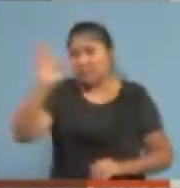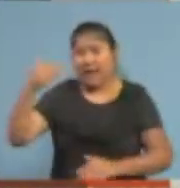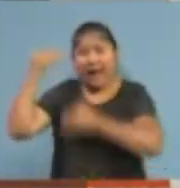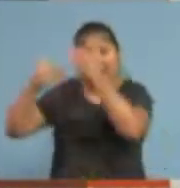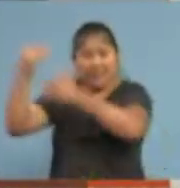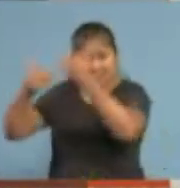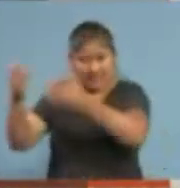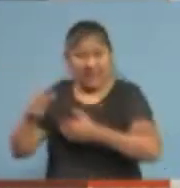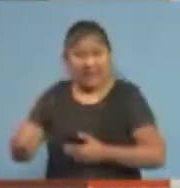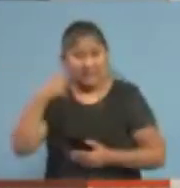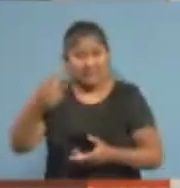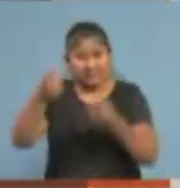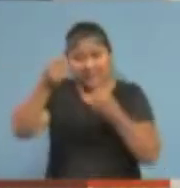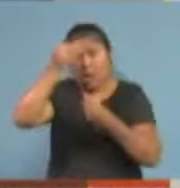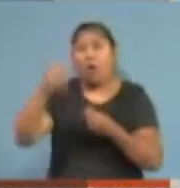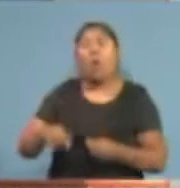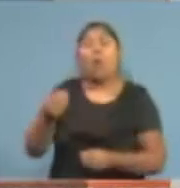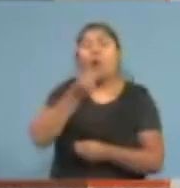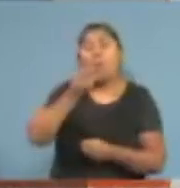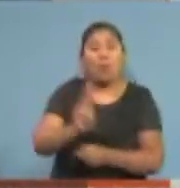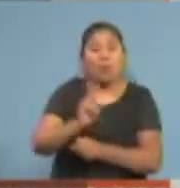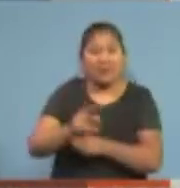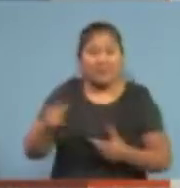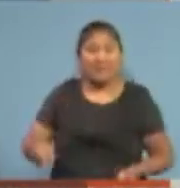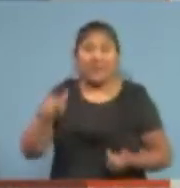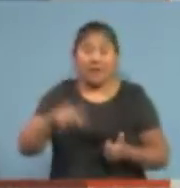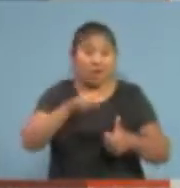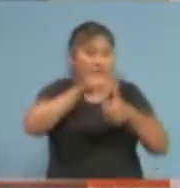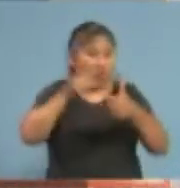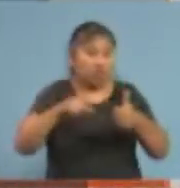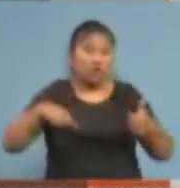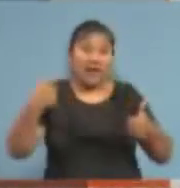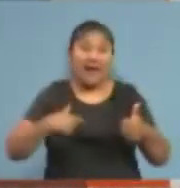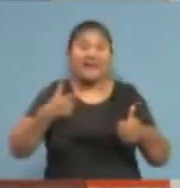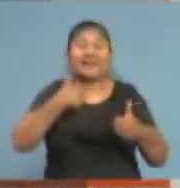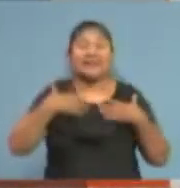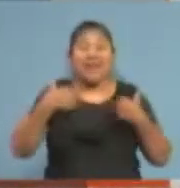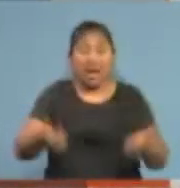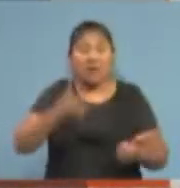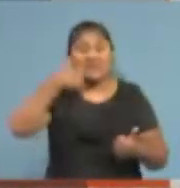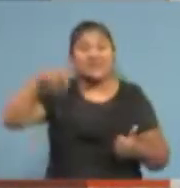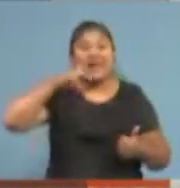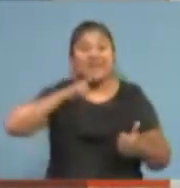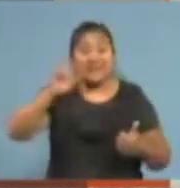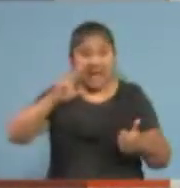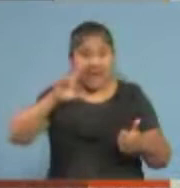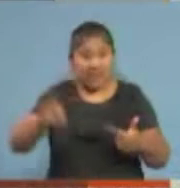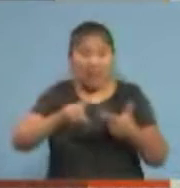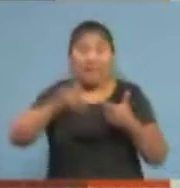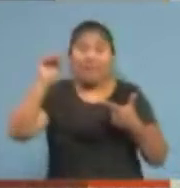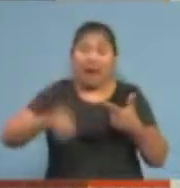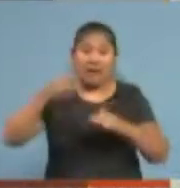persona que manipula alimentos desde este año también va a ser obligatorio que todo manipulador de alimentos sea vendedor ambulante